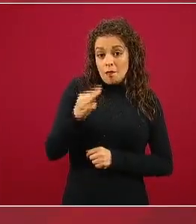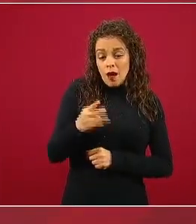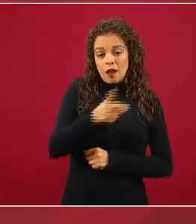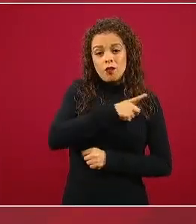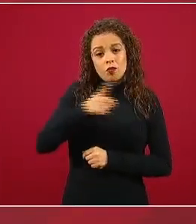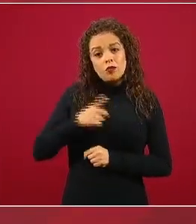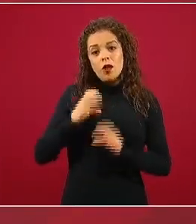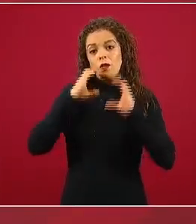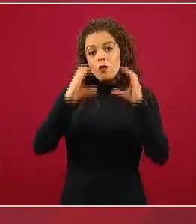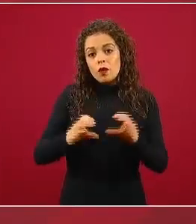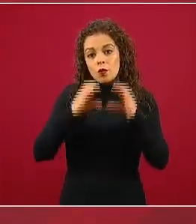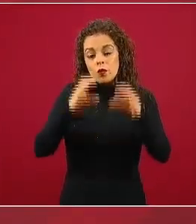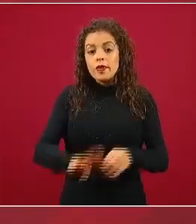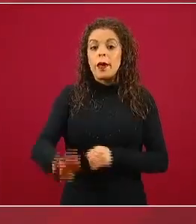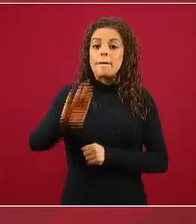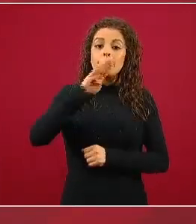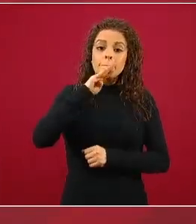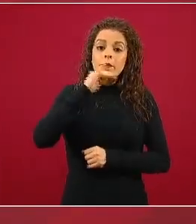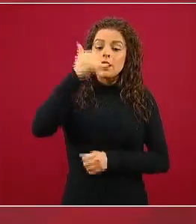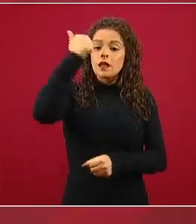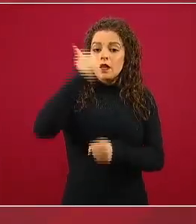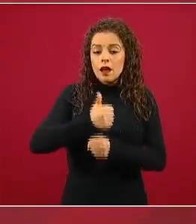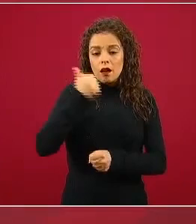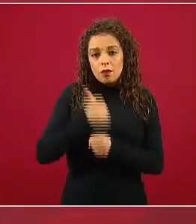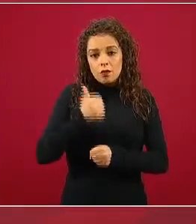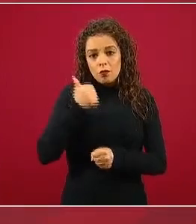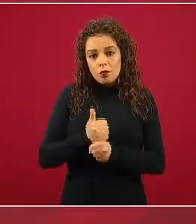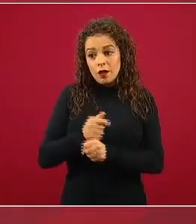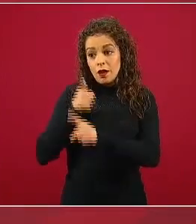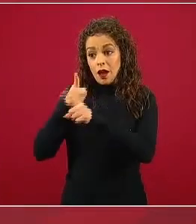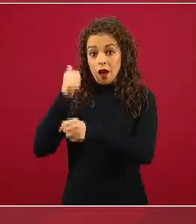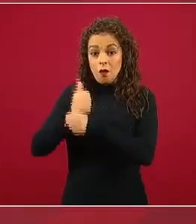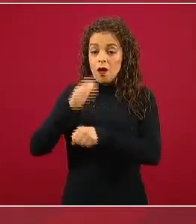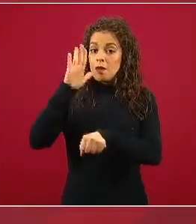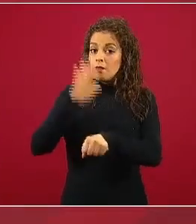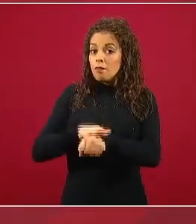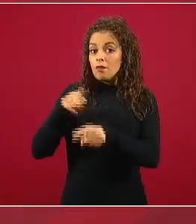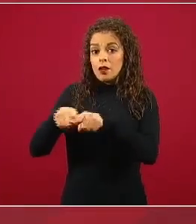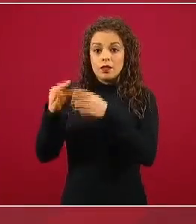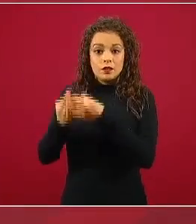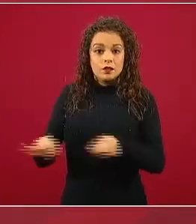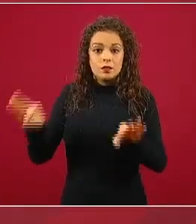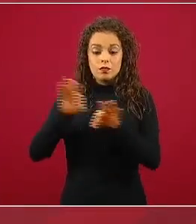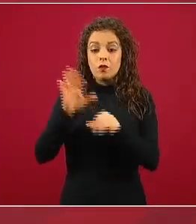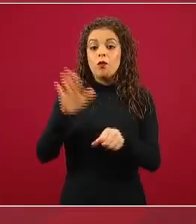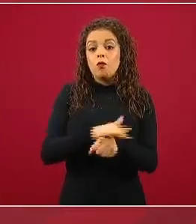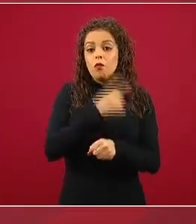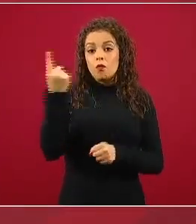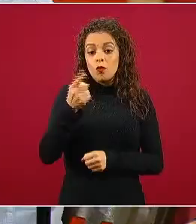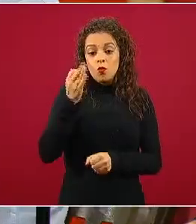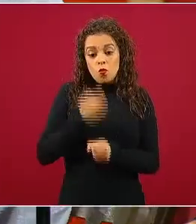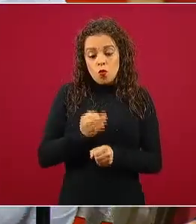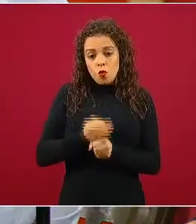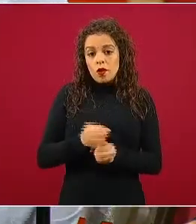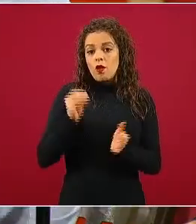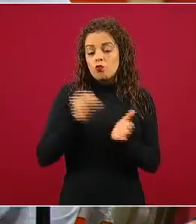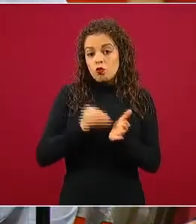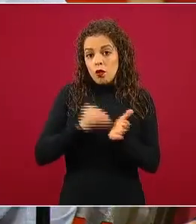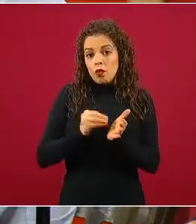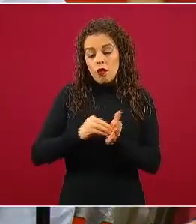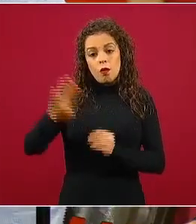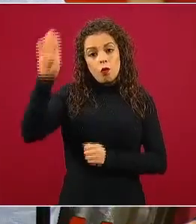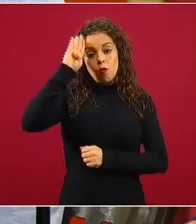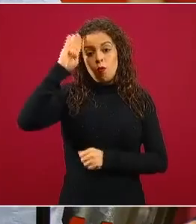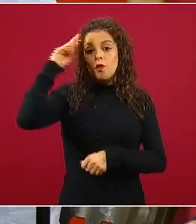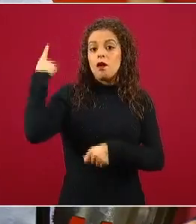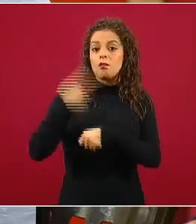y abuelas en particular, porque son momentos todavía de máximo riesgo. Todavía estamos en un